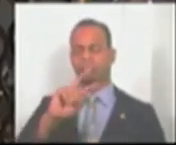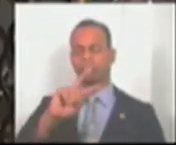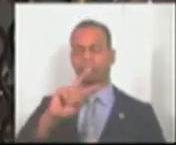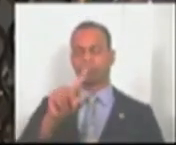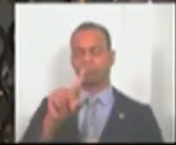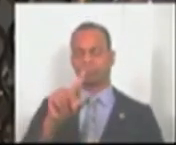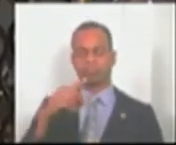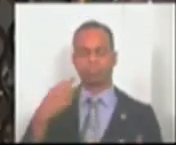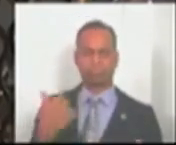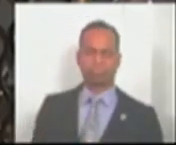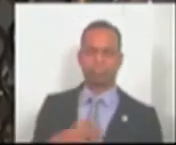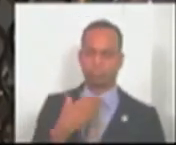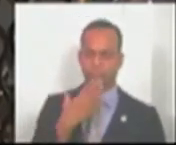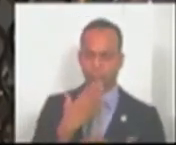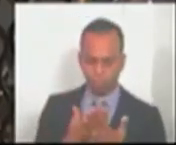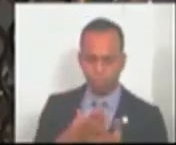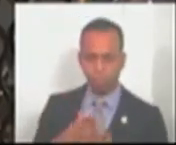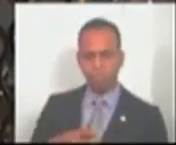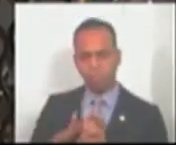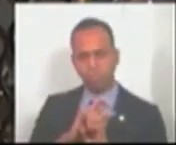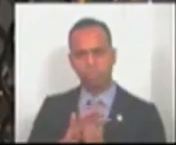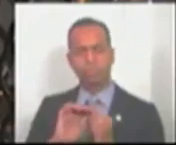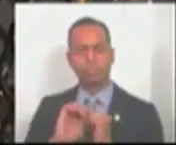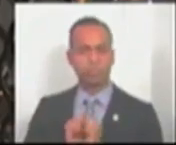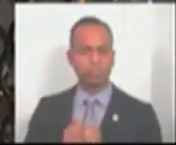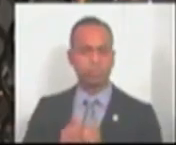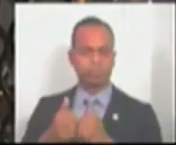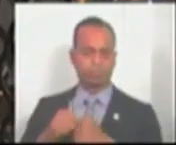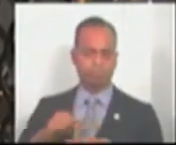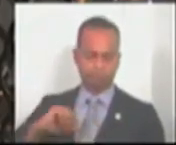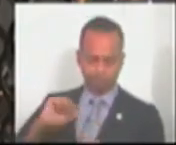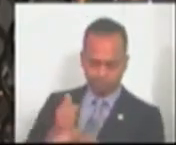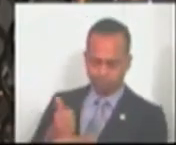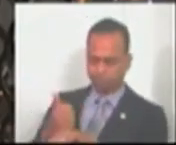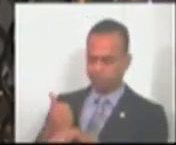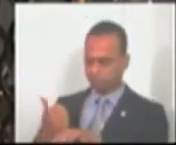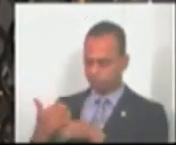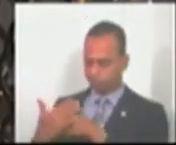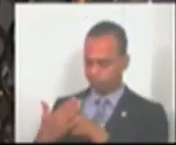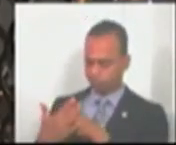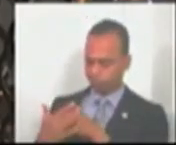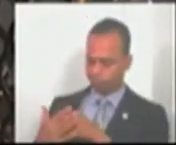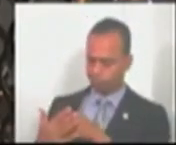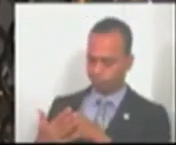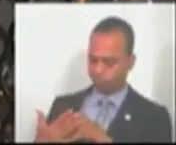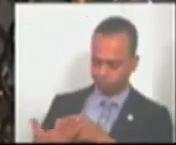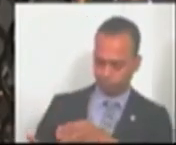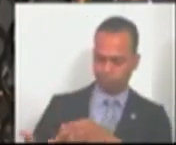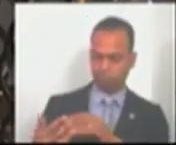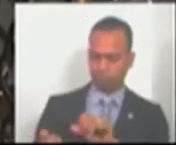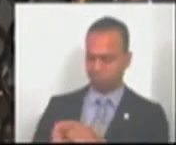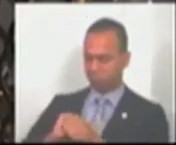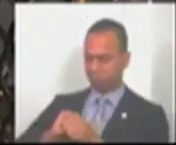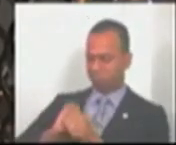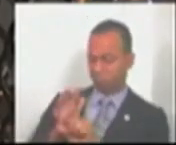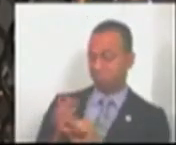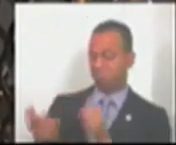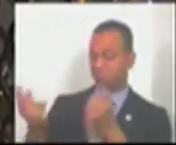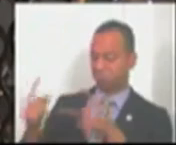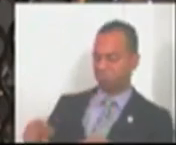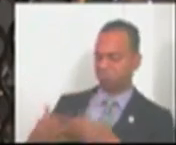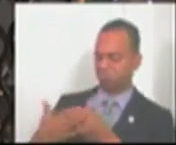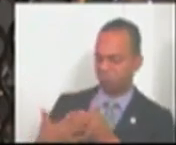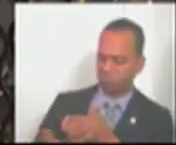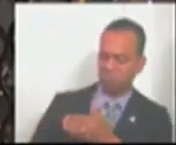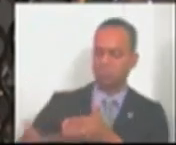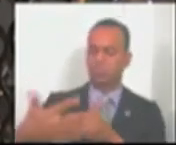Felipe González. Hemos compartido con ustedes parte de su conferencia, completa luego en nuestras redes sociales. Pero quiero aprovechar,